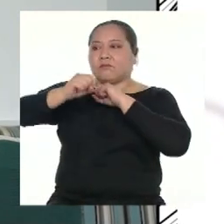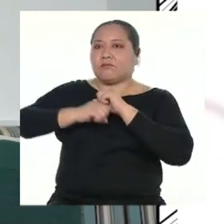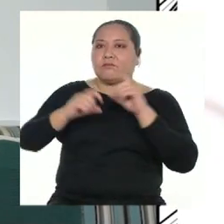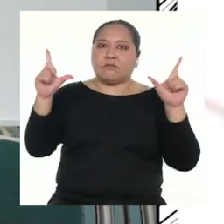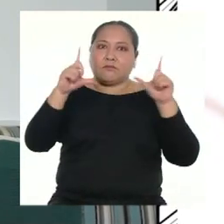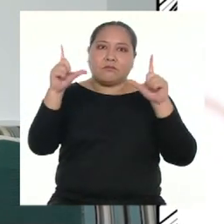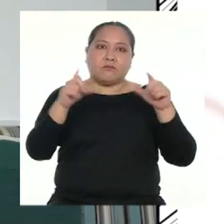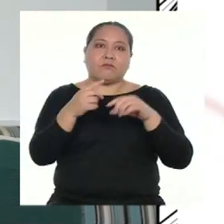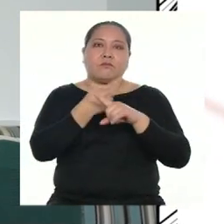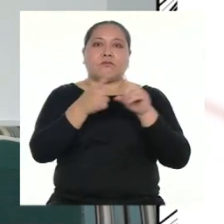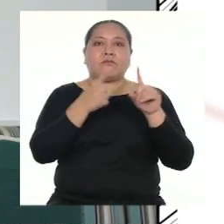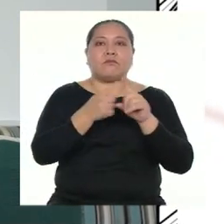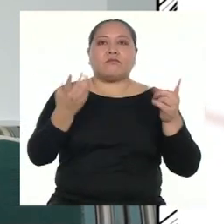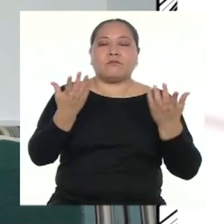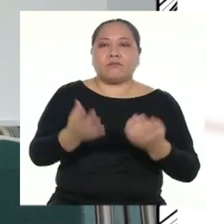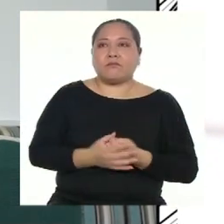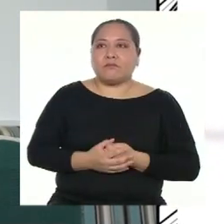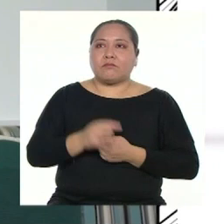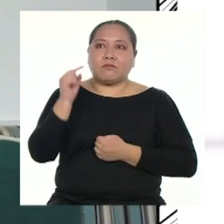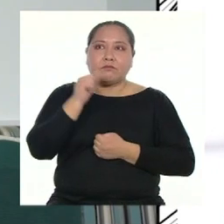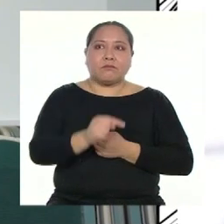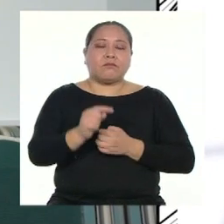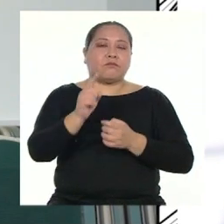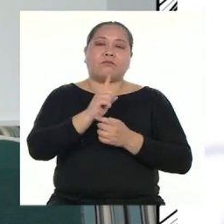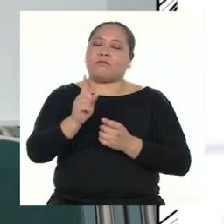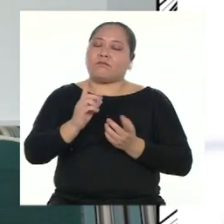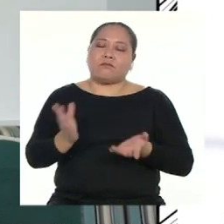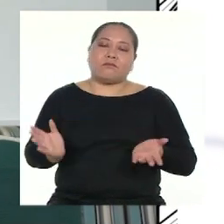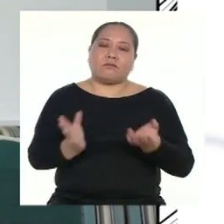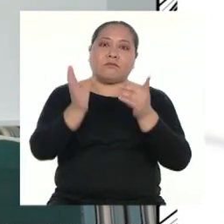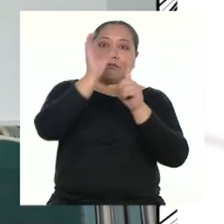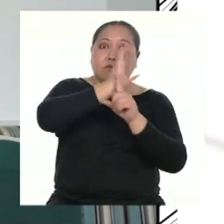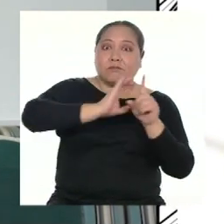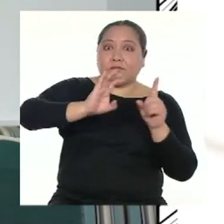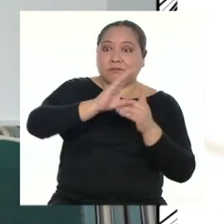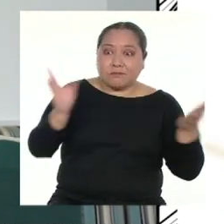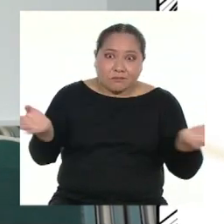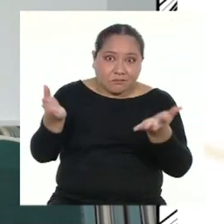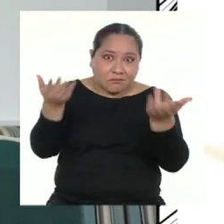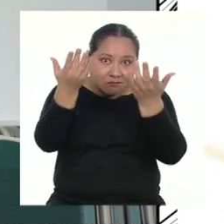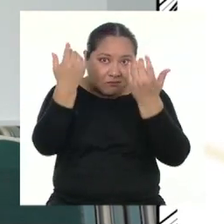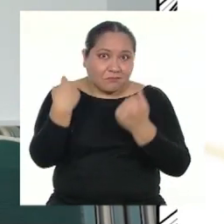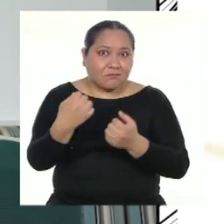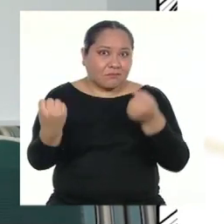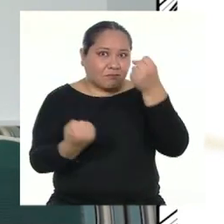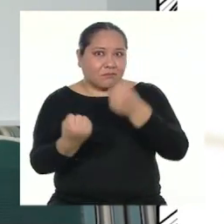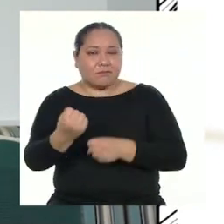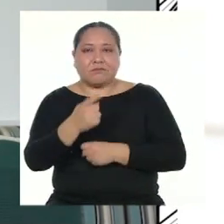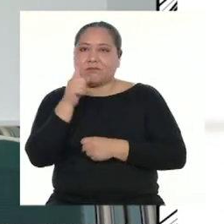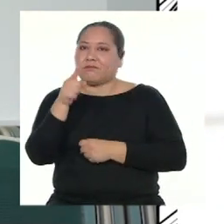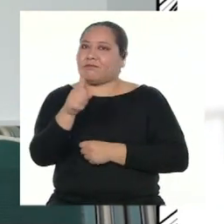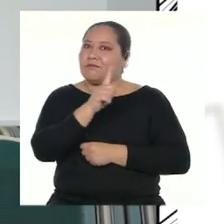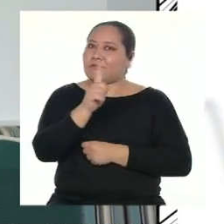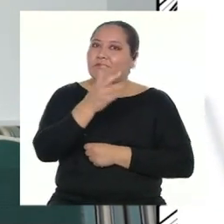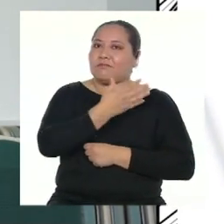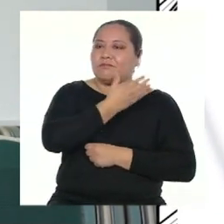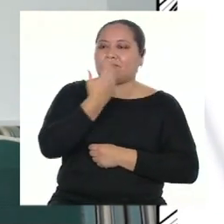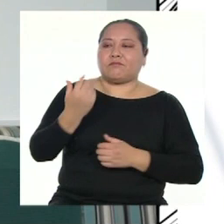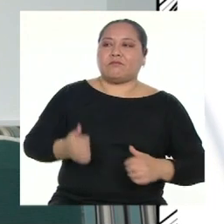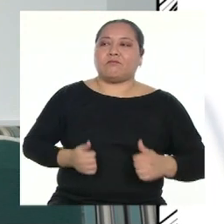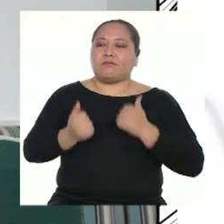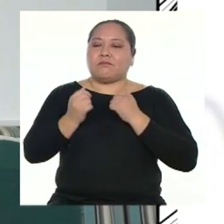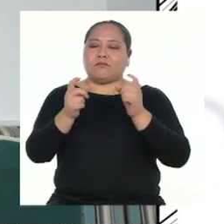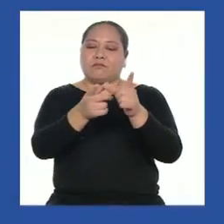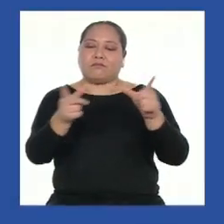televisiones o en distintos espacios, generan una cultura pro auto que no necesariamente es la mejor para justamente vivir en